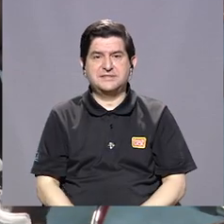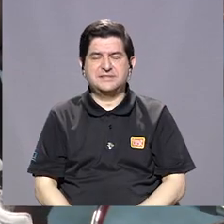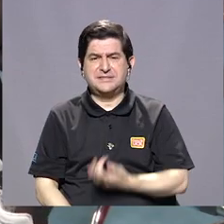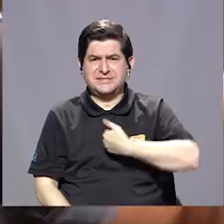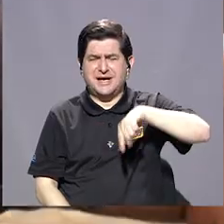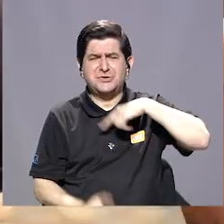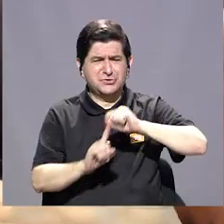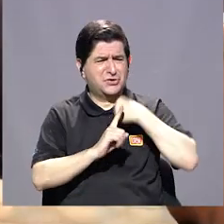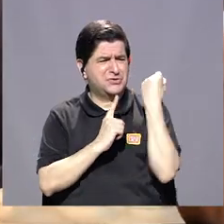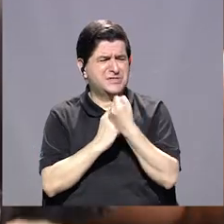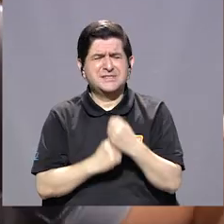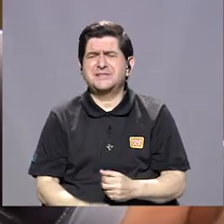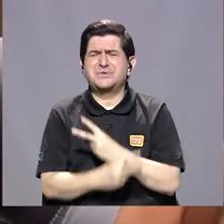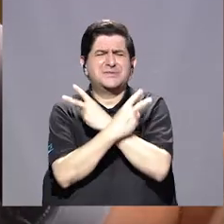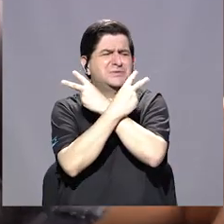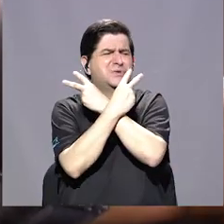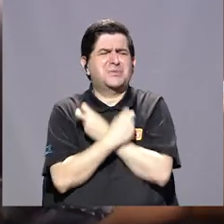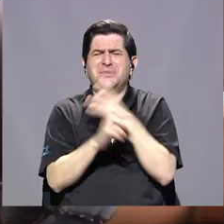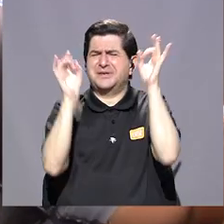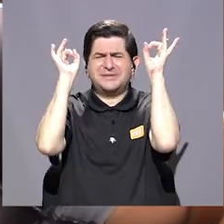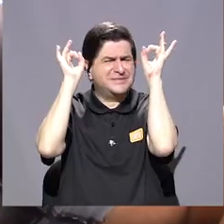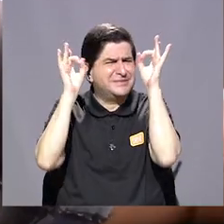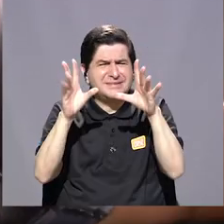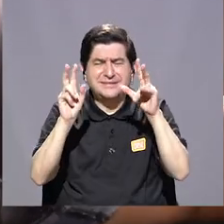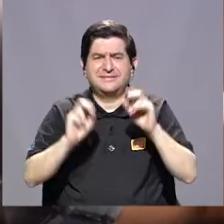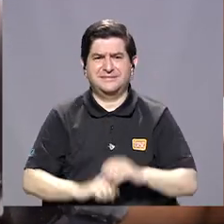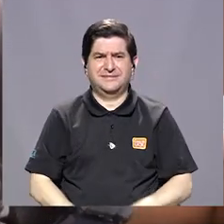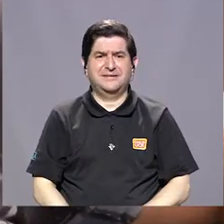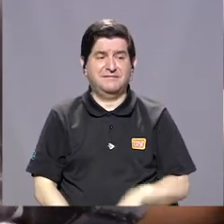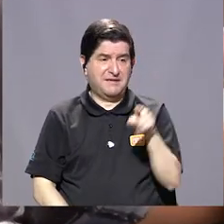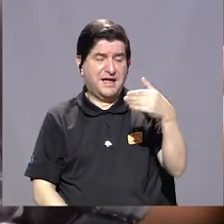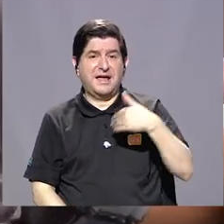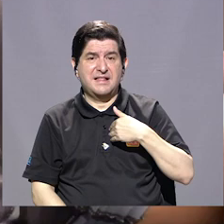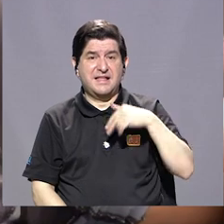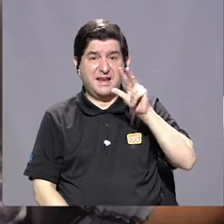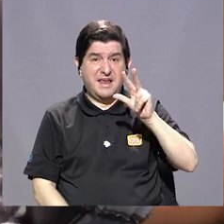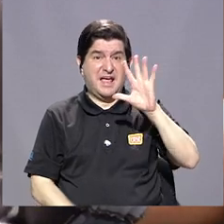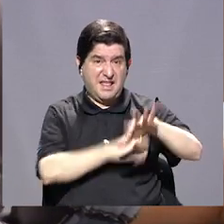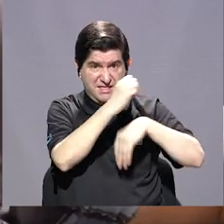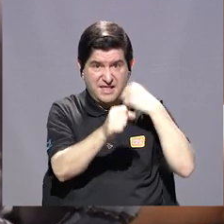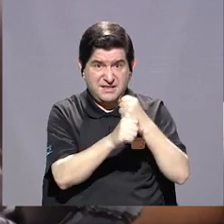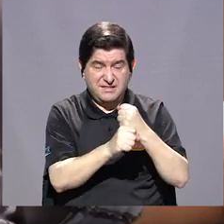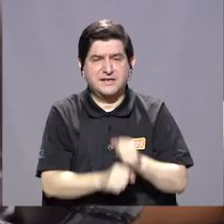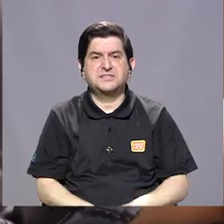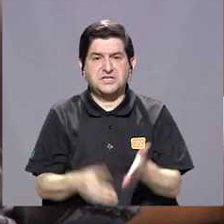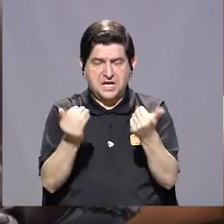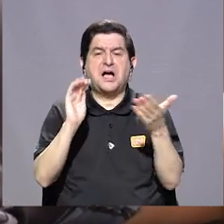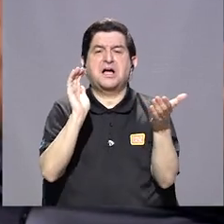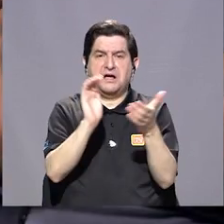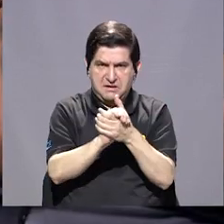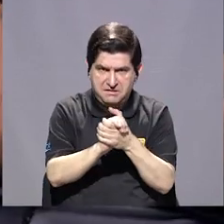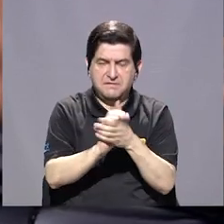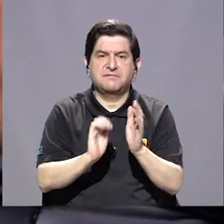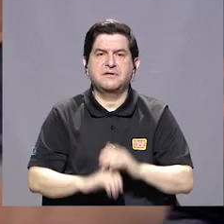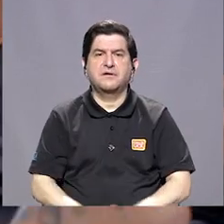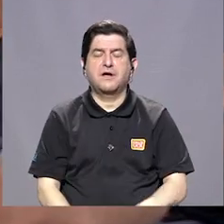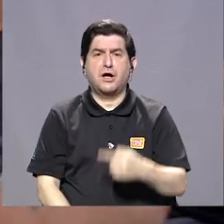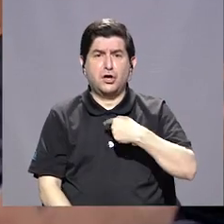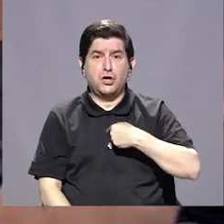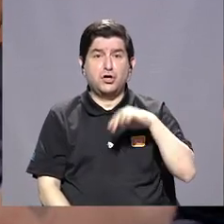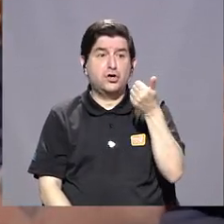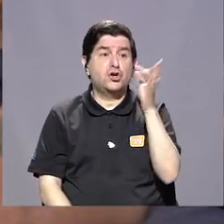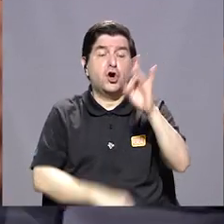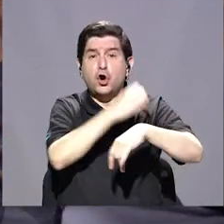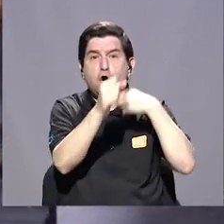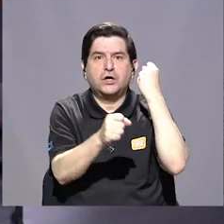toxicidad insoportable. Y él tenía 35 años, quería casarse y yo tenía